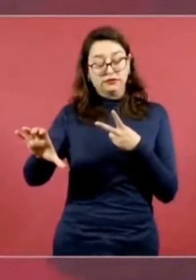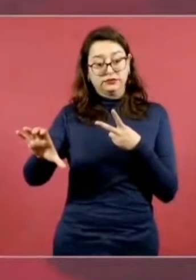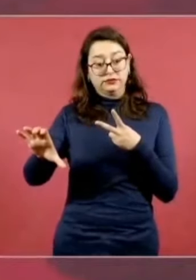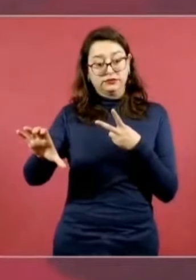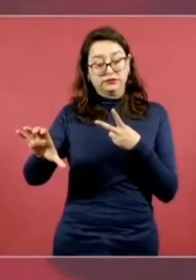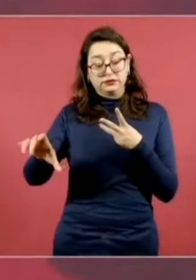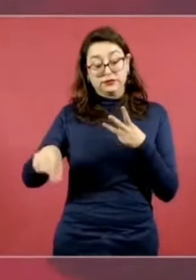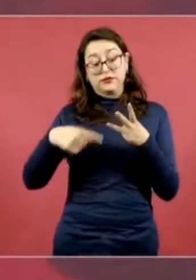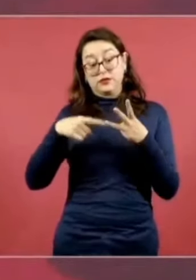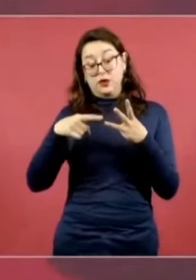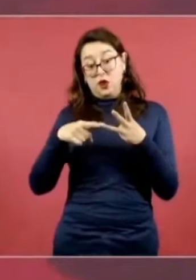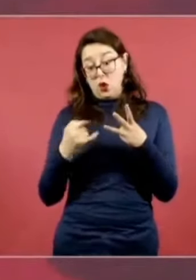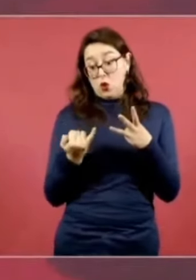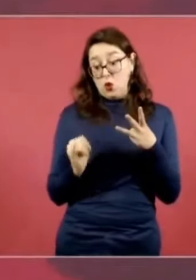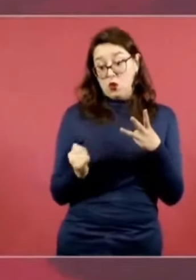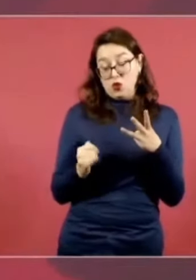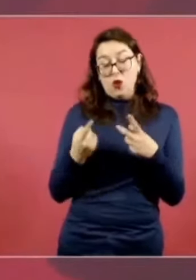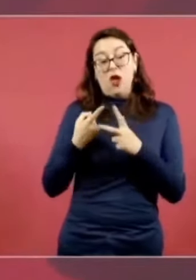por la campaña.